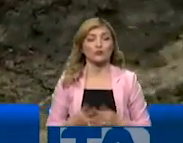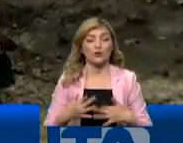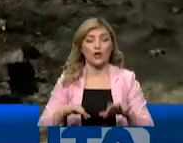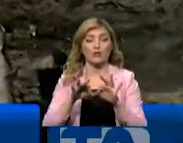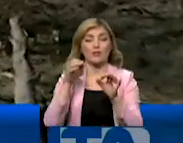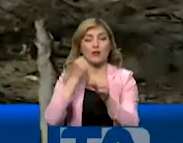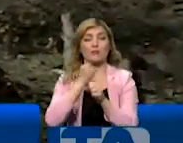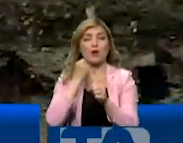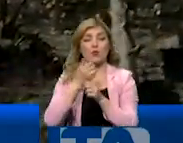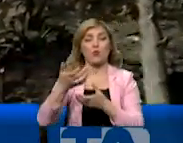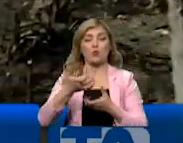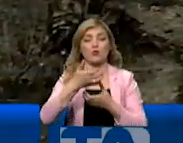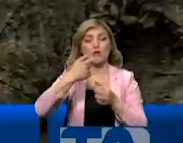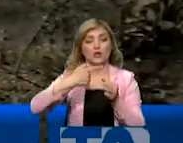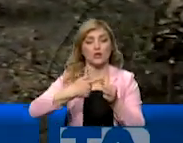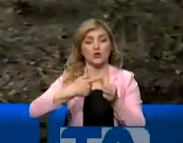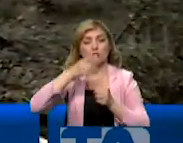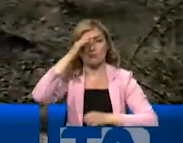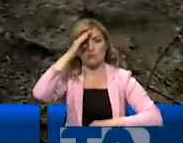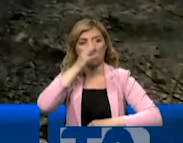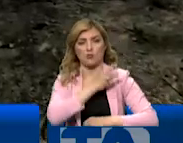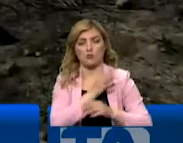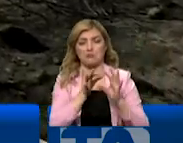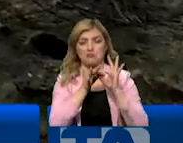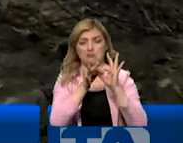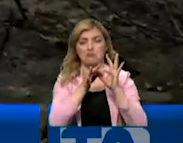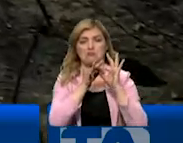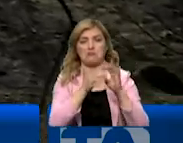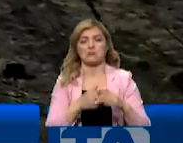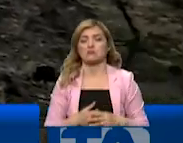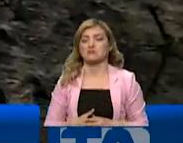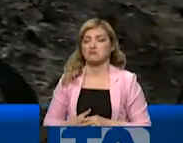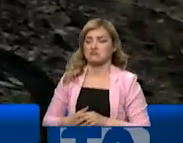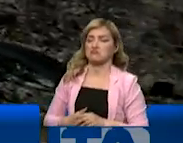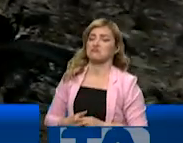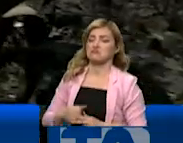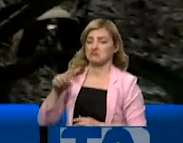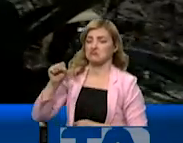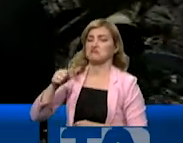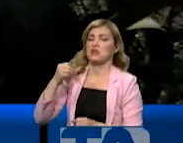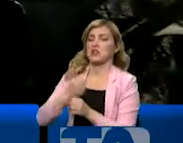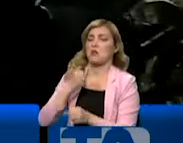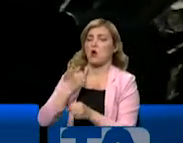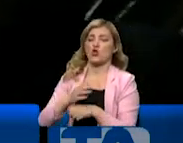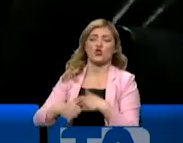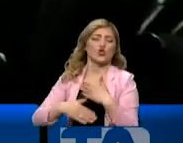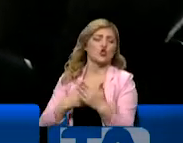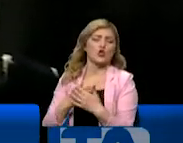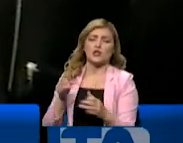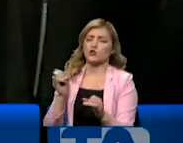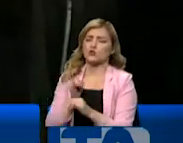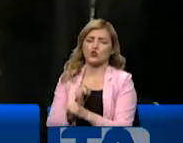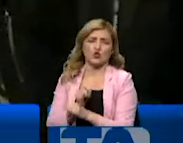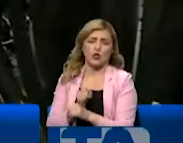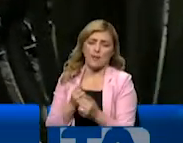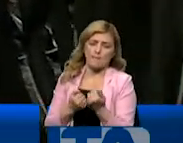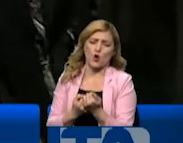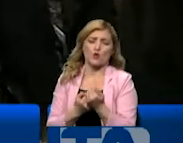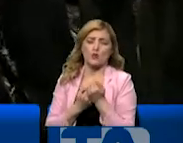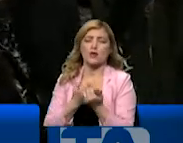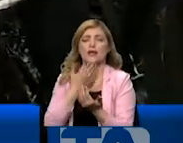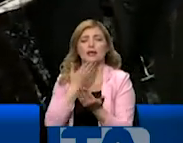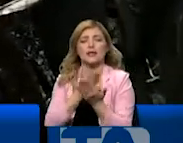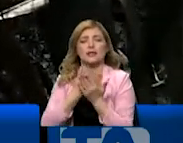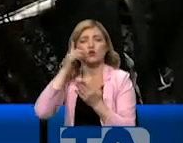los bomberos de la capital pero también del ejército que ha colaborado sin duda esto es un trabajo de todas las instituciones agradecemos al gobierno